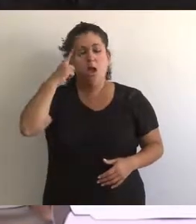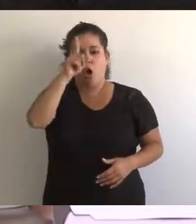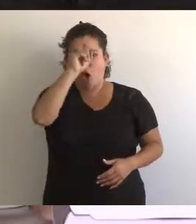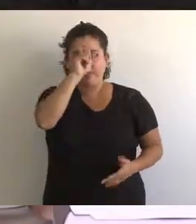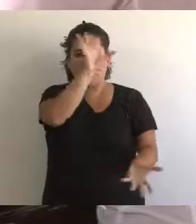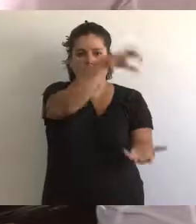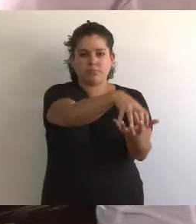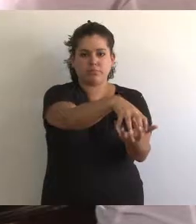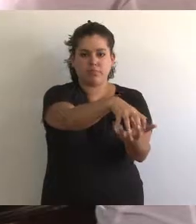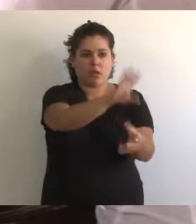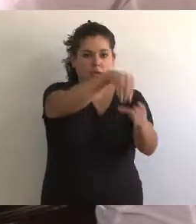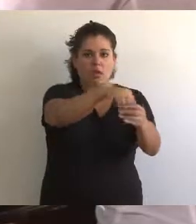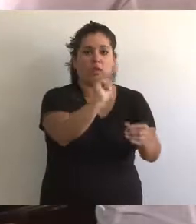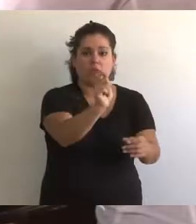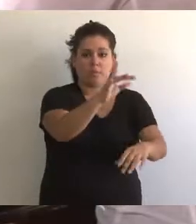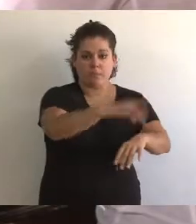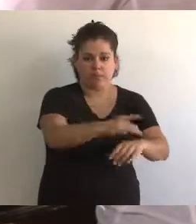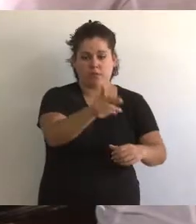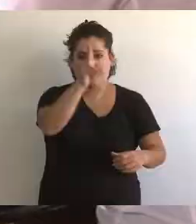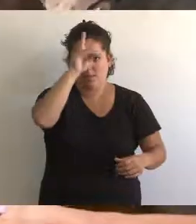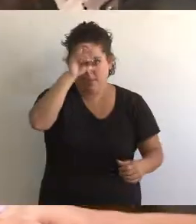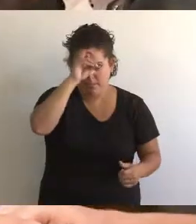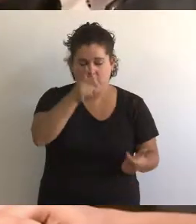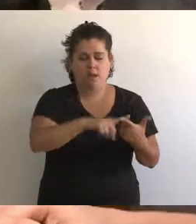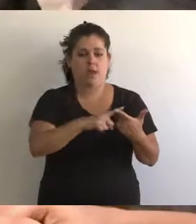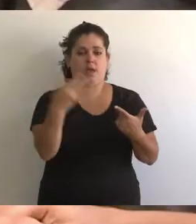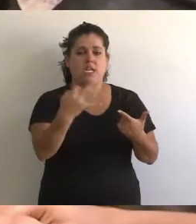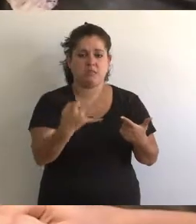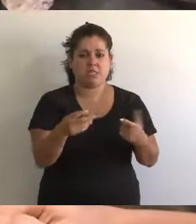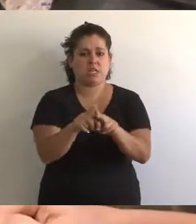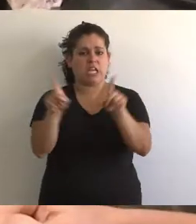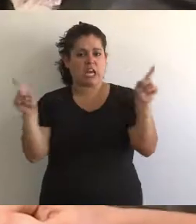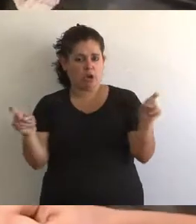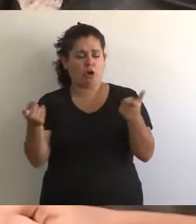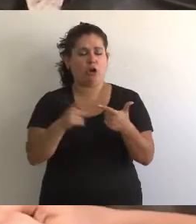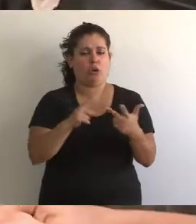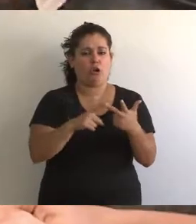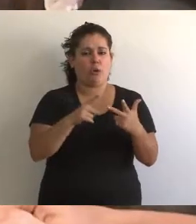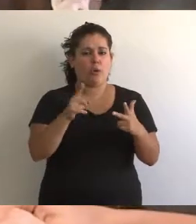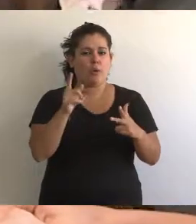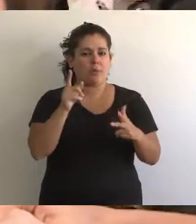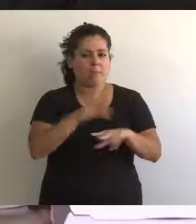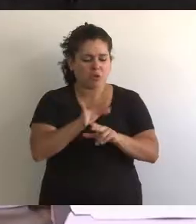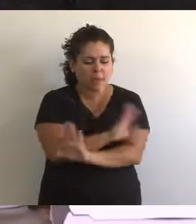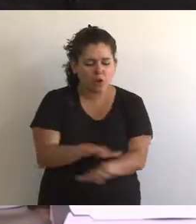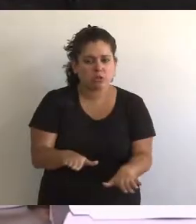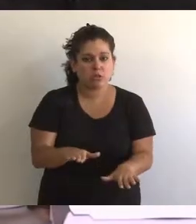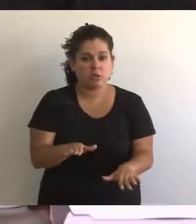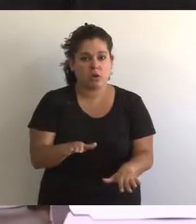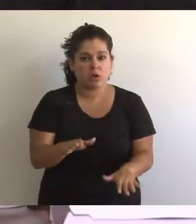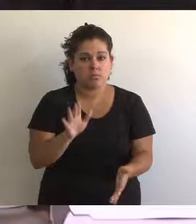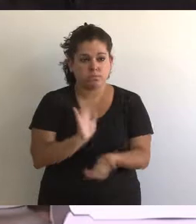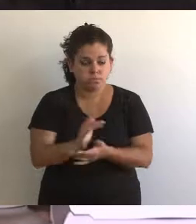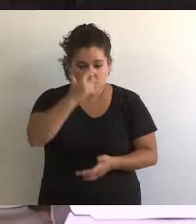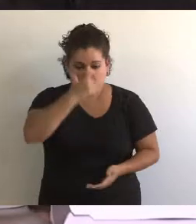hospital, ese hospital tiene que tener un médico, tiene que tener una enfermera, tiene que tener un especialista, ginecólogo, pediatra. Ahora, ¿cómo